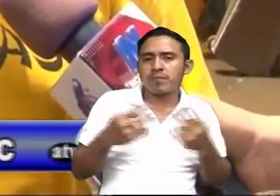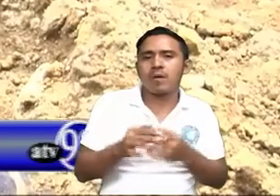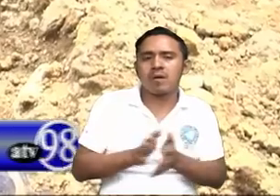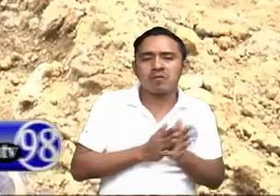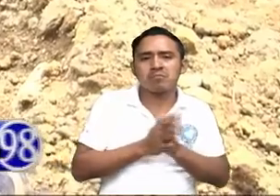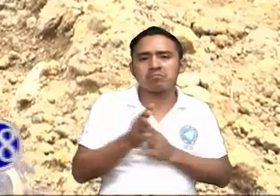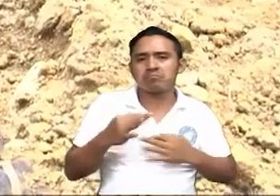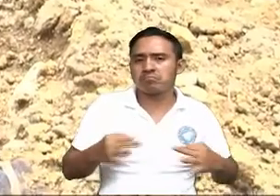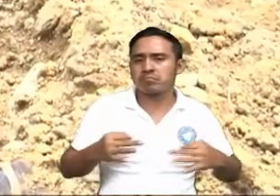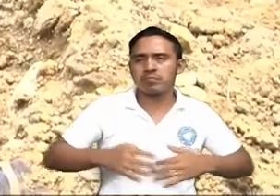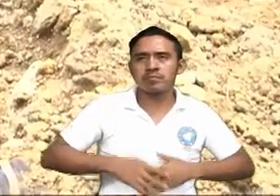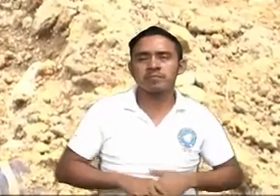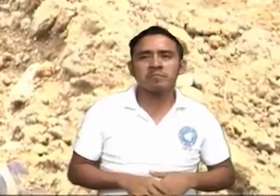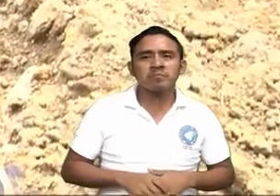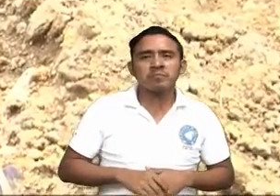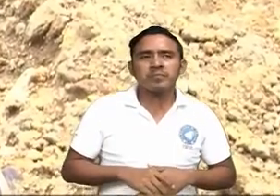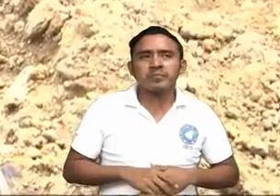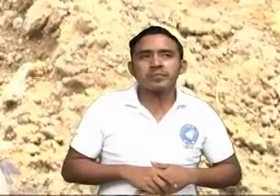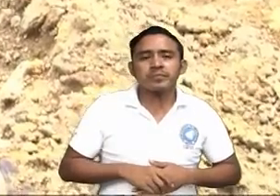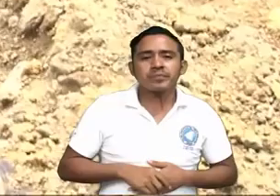cómodos.